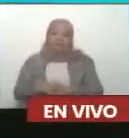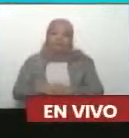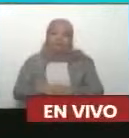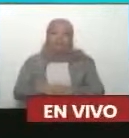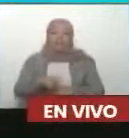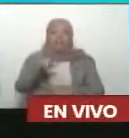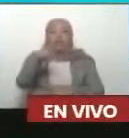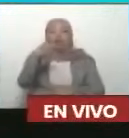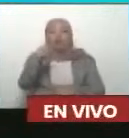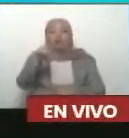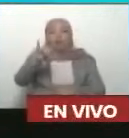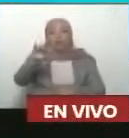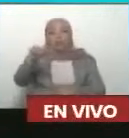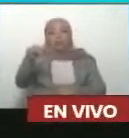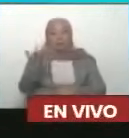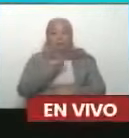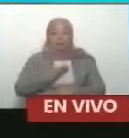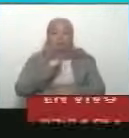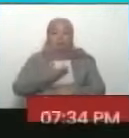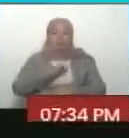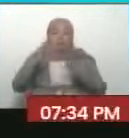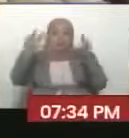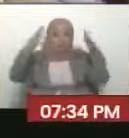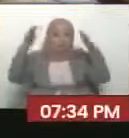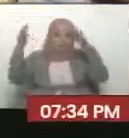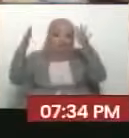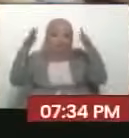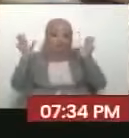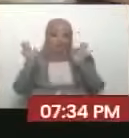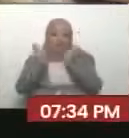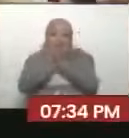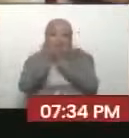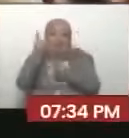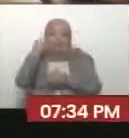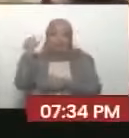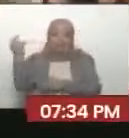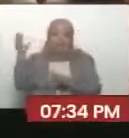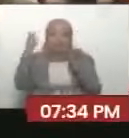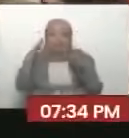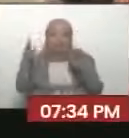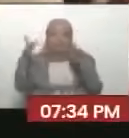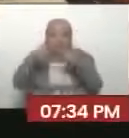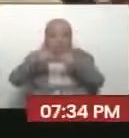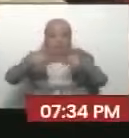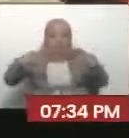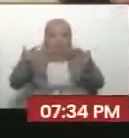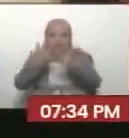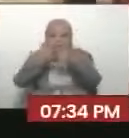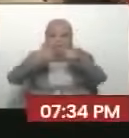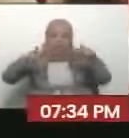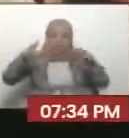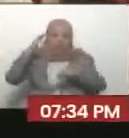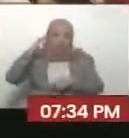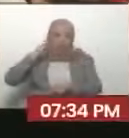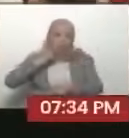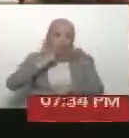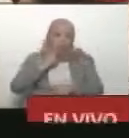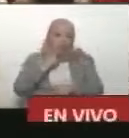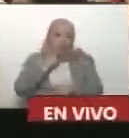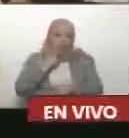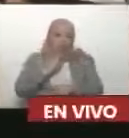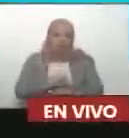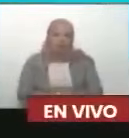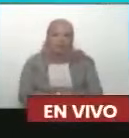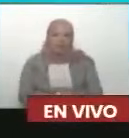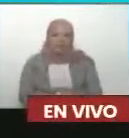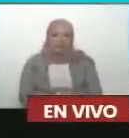Lolimar Montilla, alcaldesa de San Mateo. La tierra del Libertador Simón Bolívar.